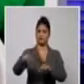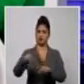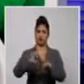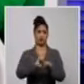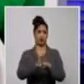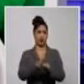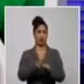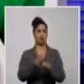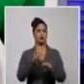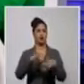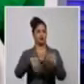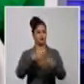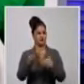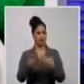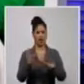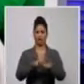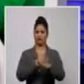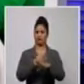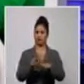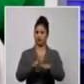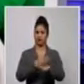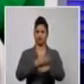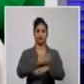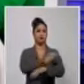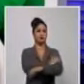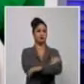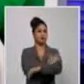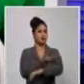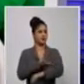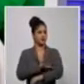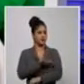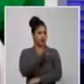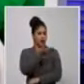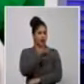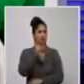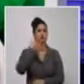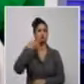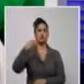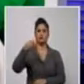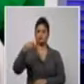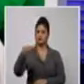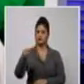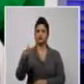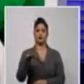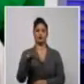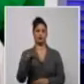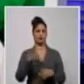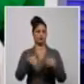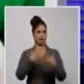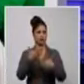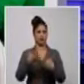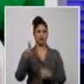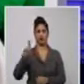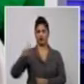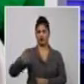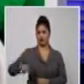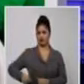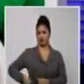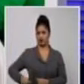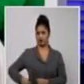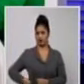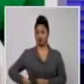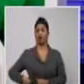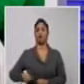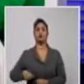hipertensión arterial, diabetes mellitus, insuficiencia renal crónica, una hepatitis C, una cirrosis